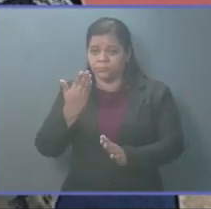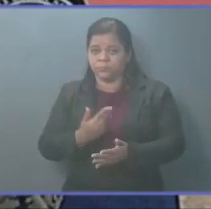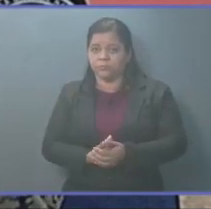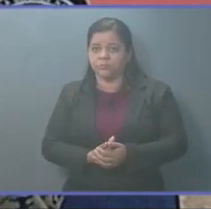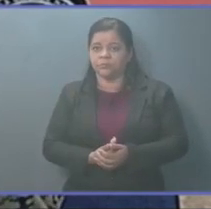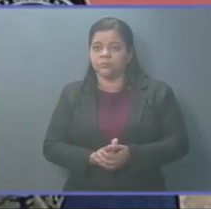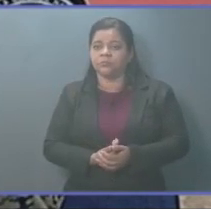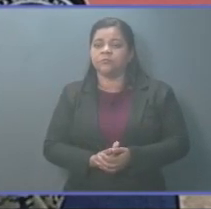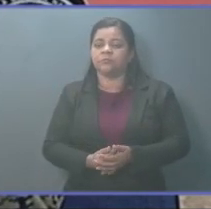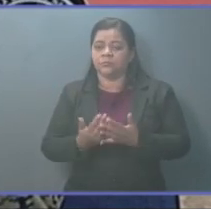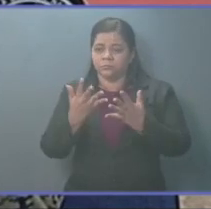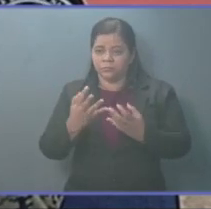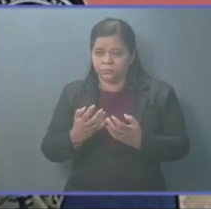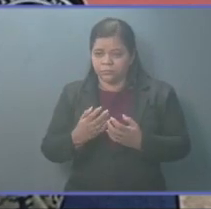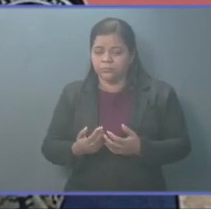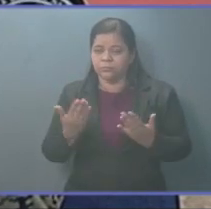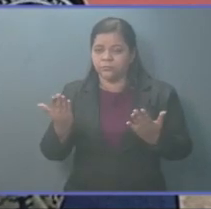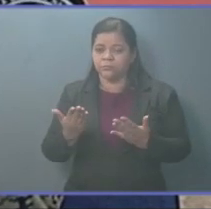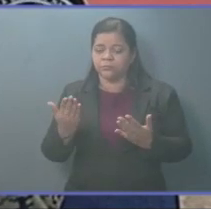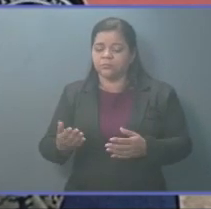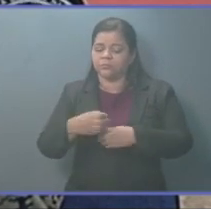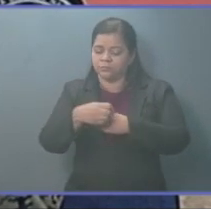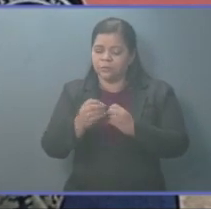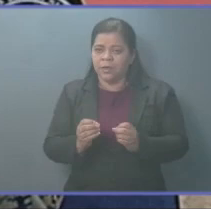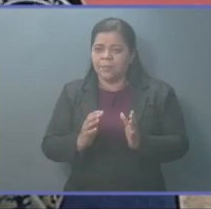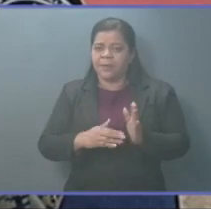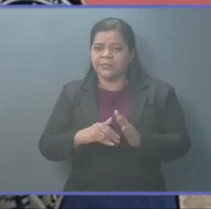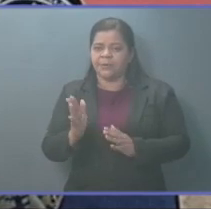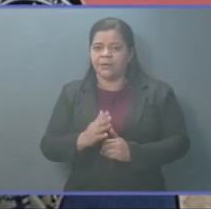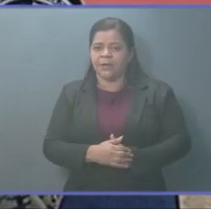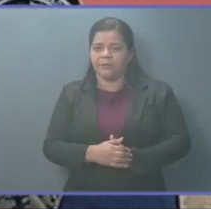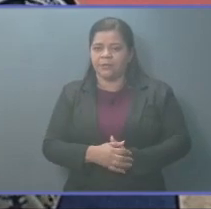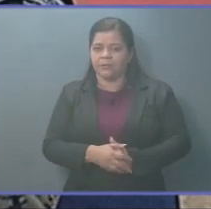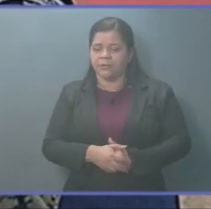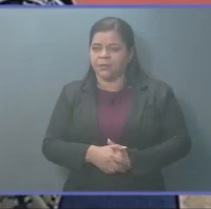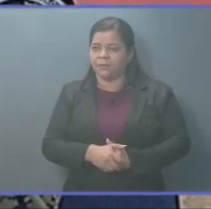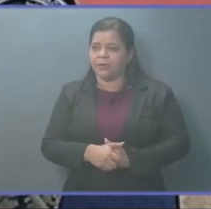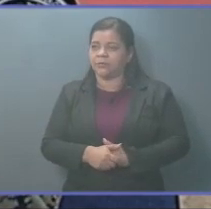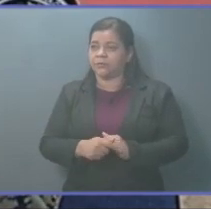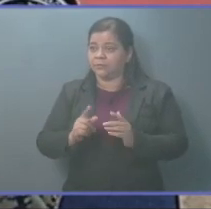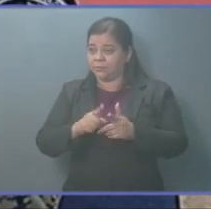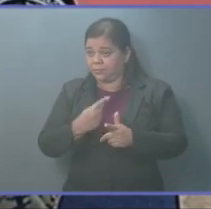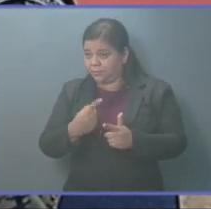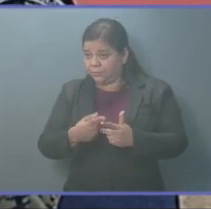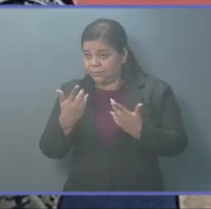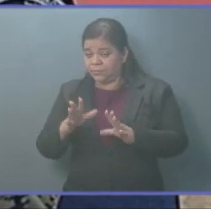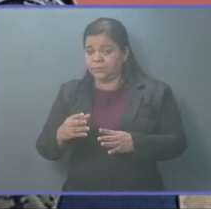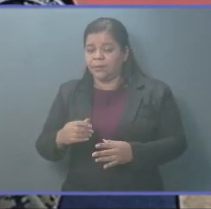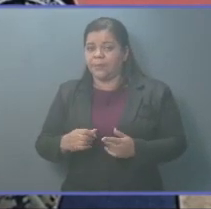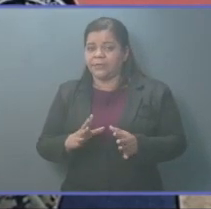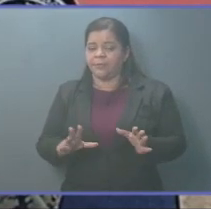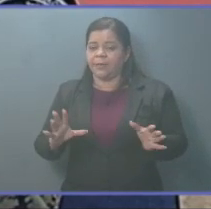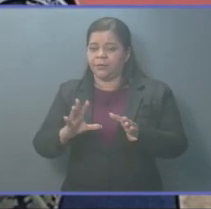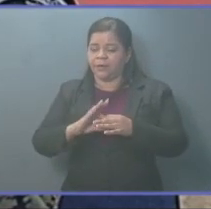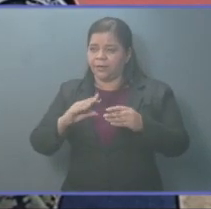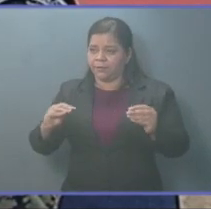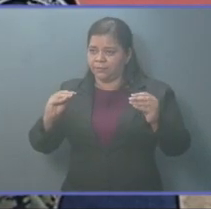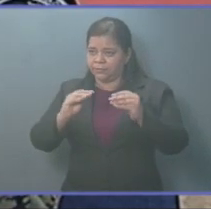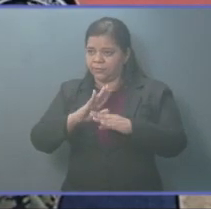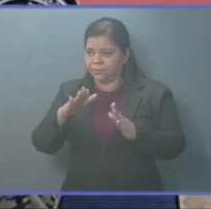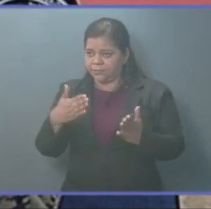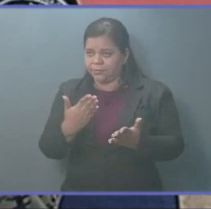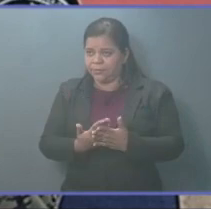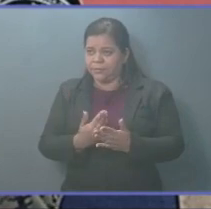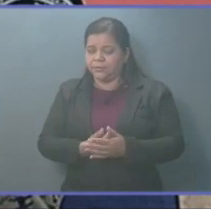qué hicieron las unidades que estuvieron acá. Y yo ya he explicado que el Estado Mayor Presidencial lo que